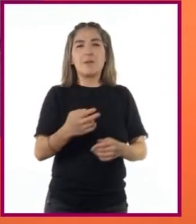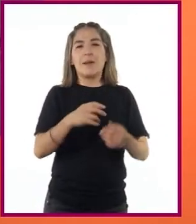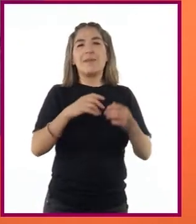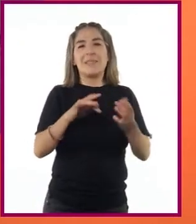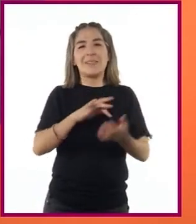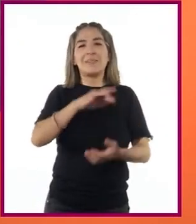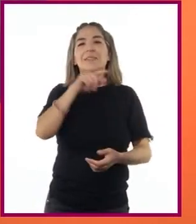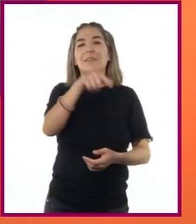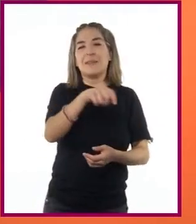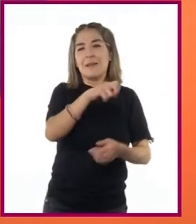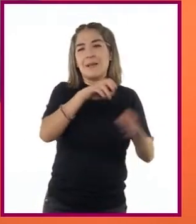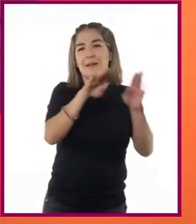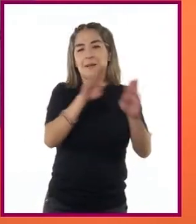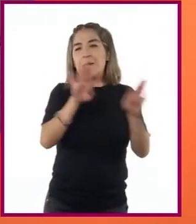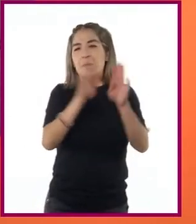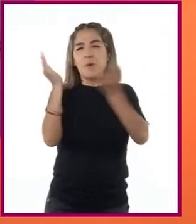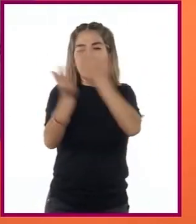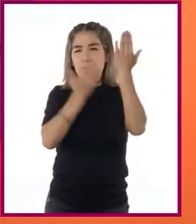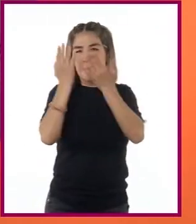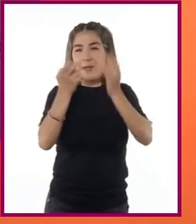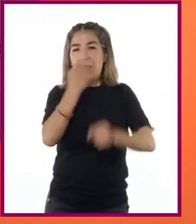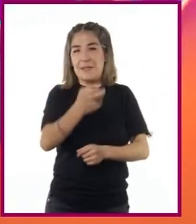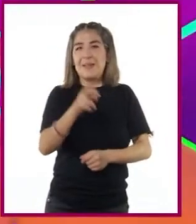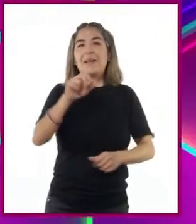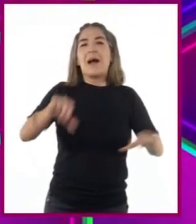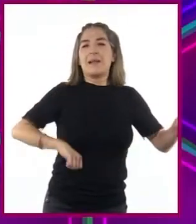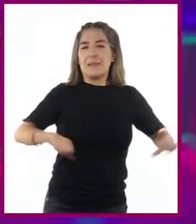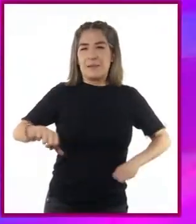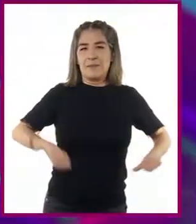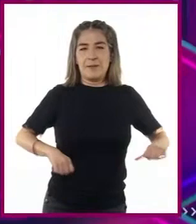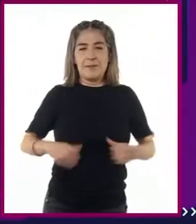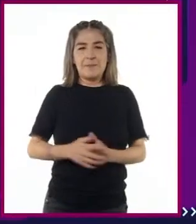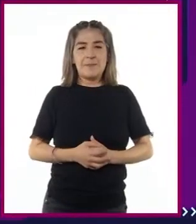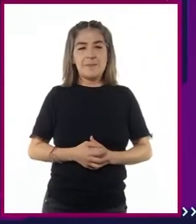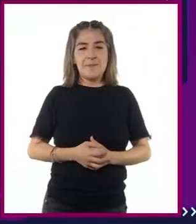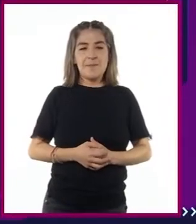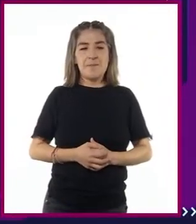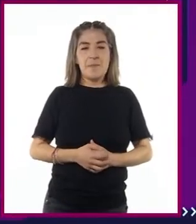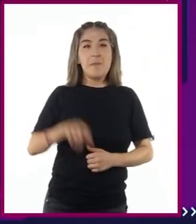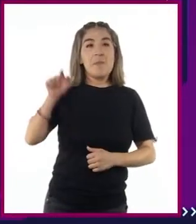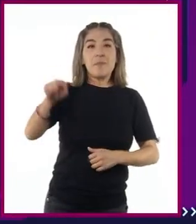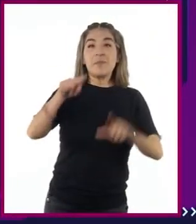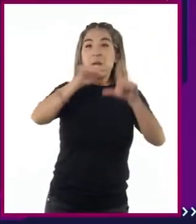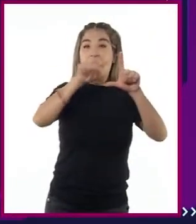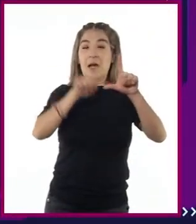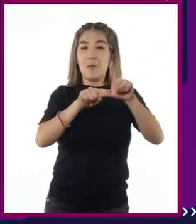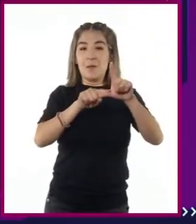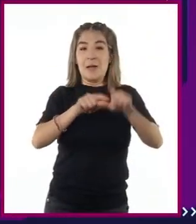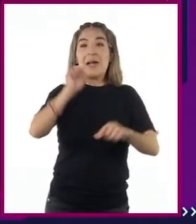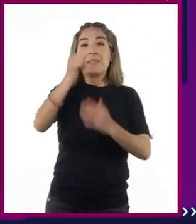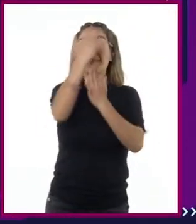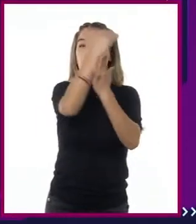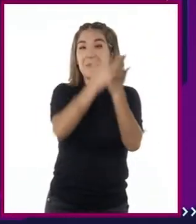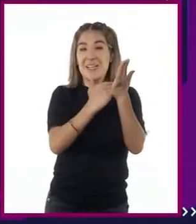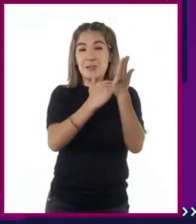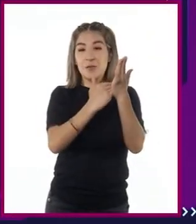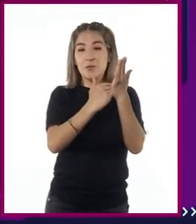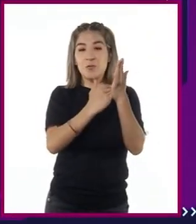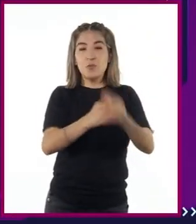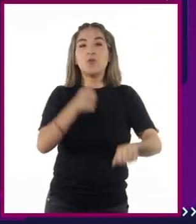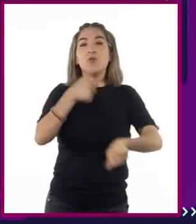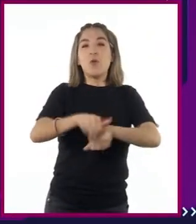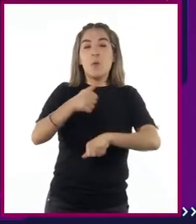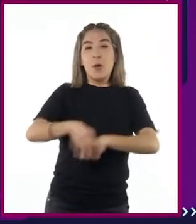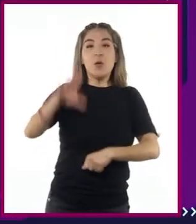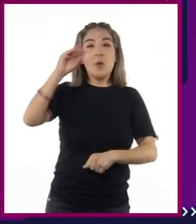trigonométricas. Estudiemos el siguiente reto. En un ángulo alfa menor que 90